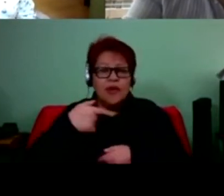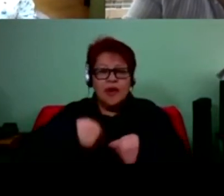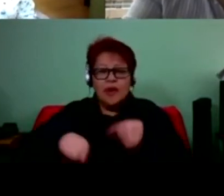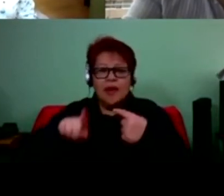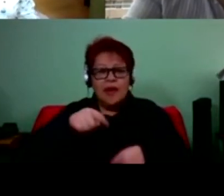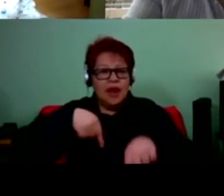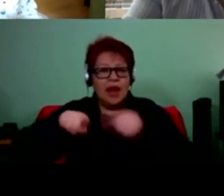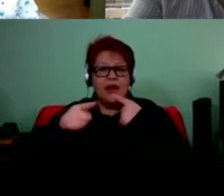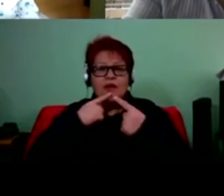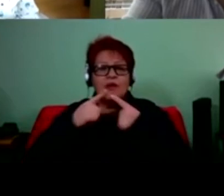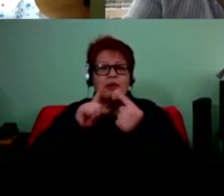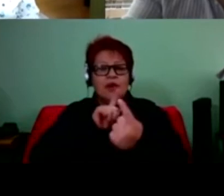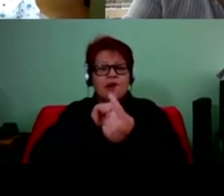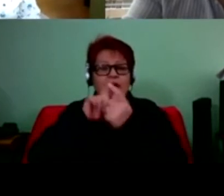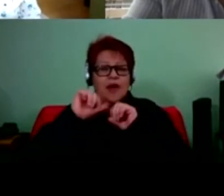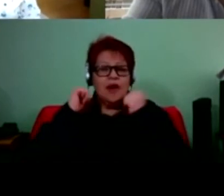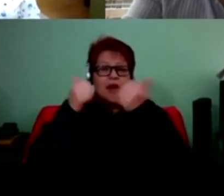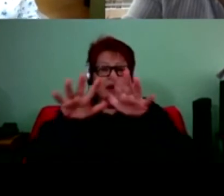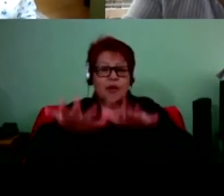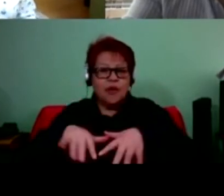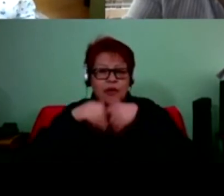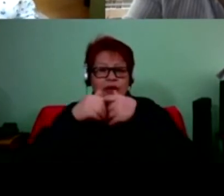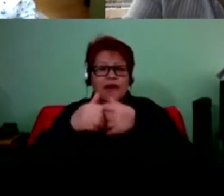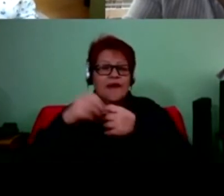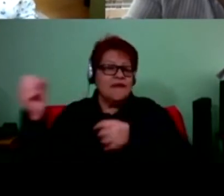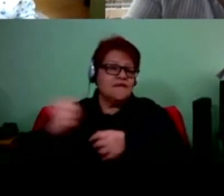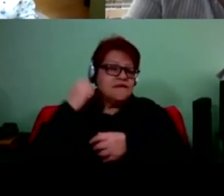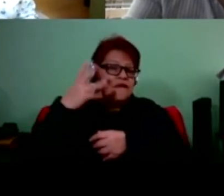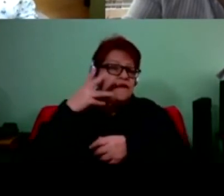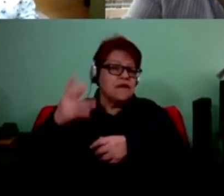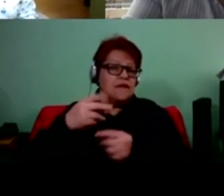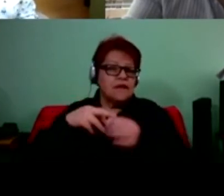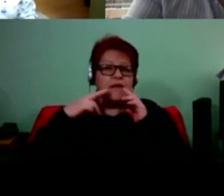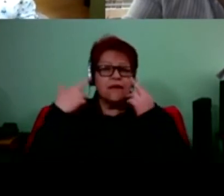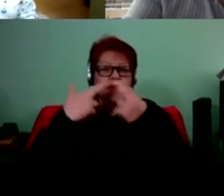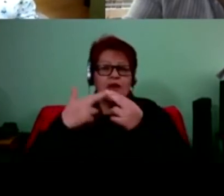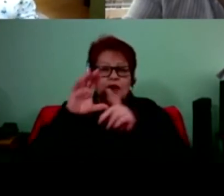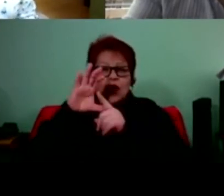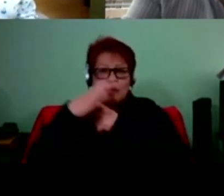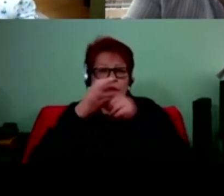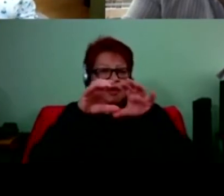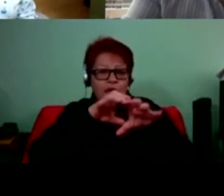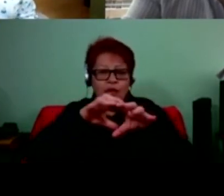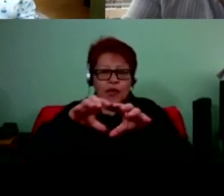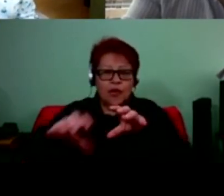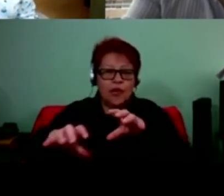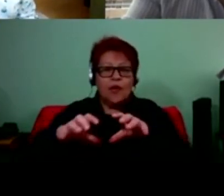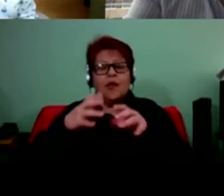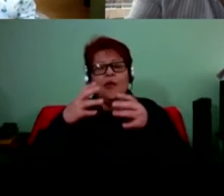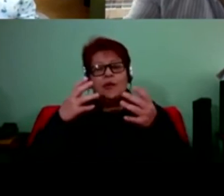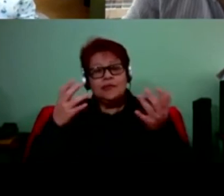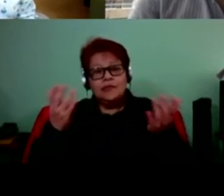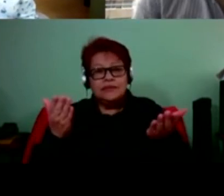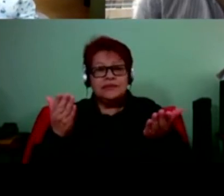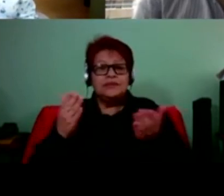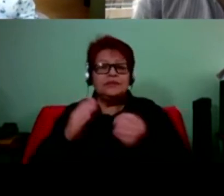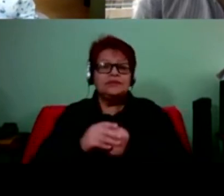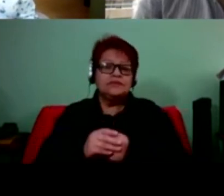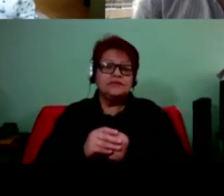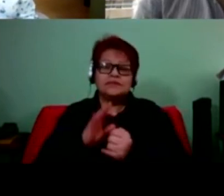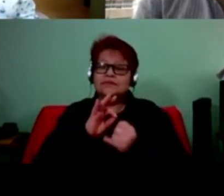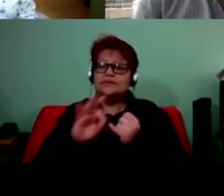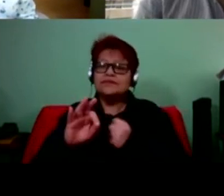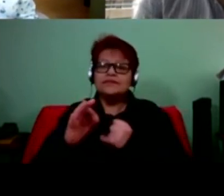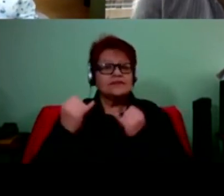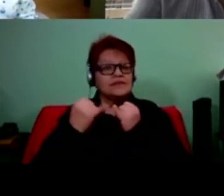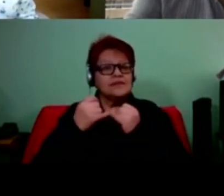comparecencias, las audiencias, los foros, reunión de las comisiones y finalmente, pues